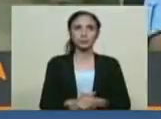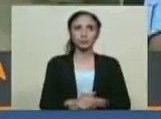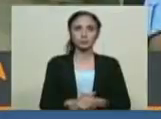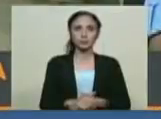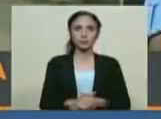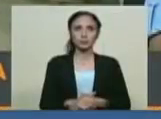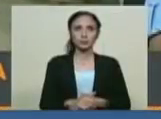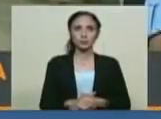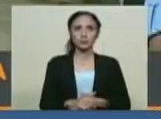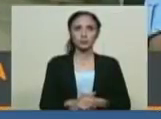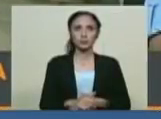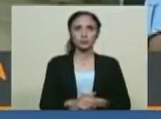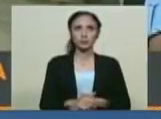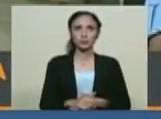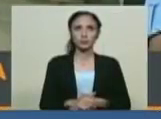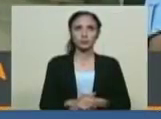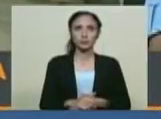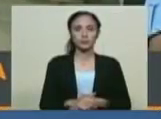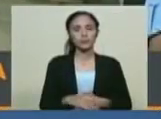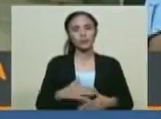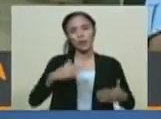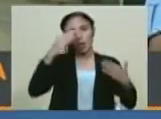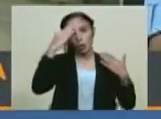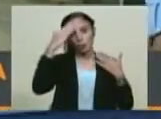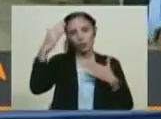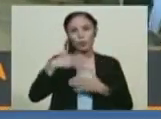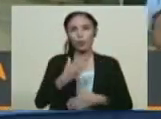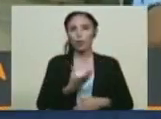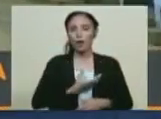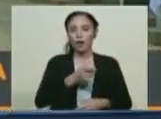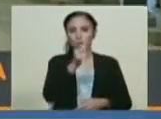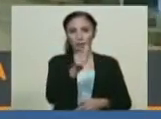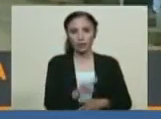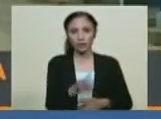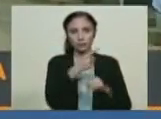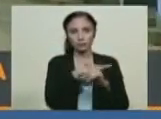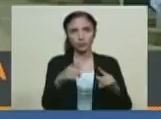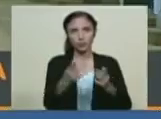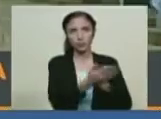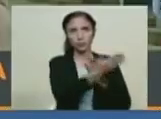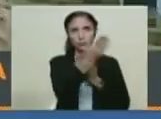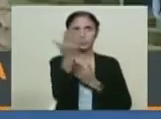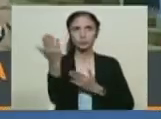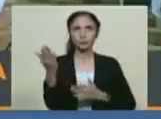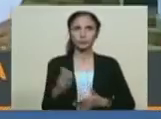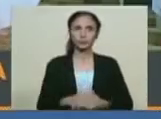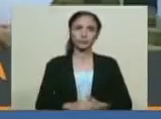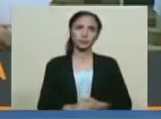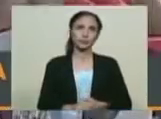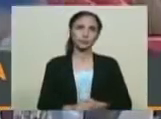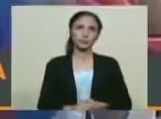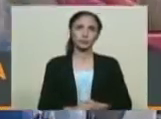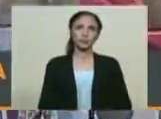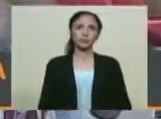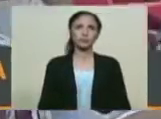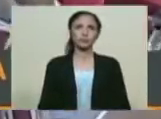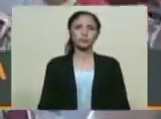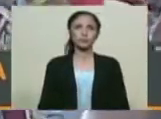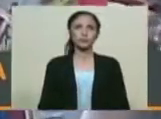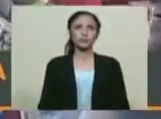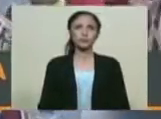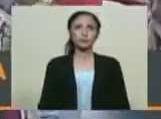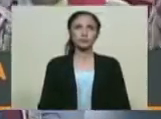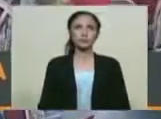Igualmente quiero saludar al alcalde Rodolfo Vicen, del municipio Tubores. Hola, ¿cómo te dicen a